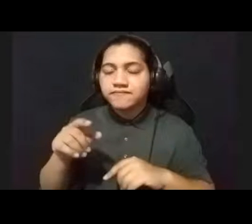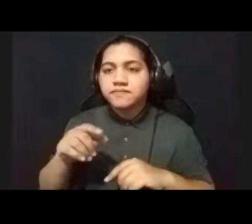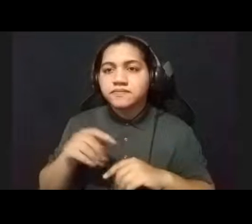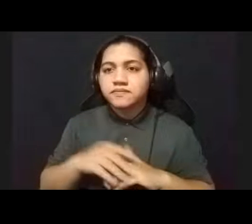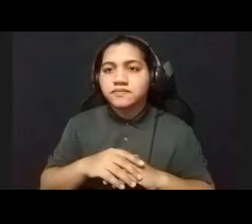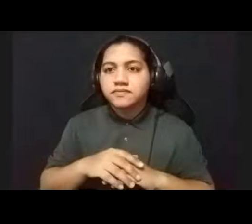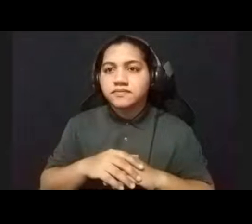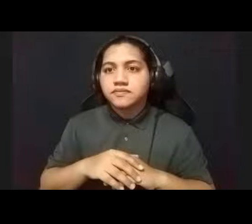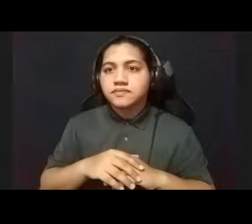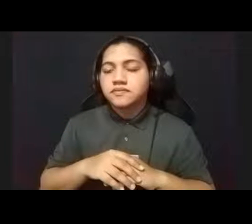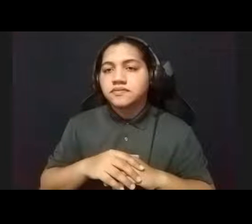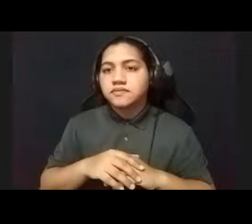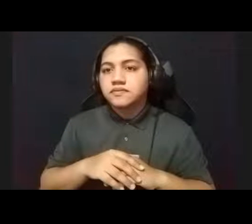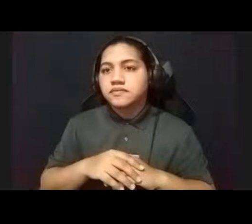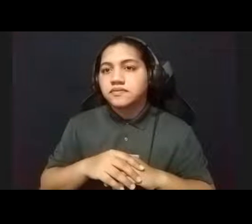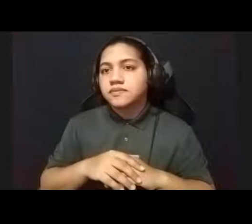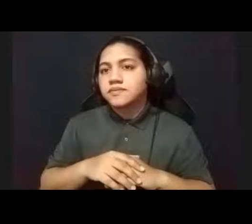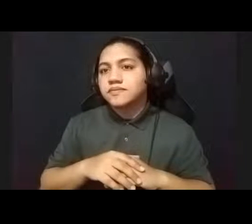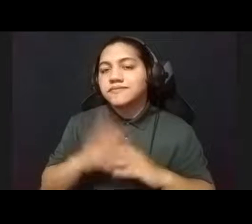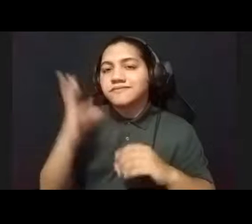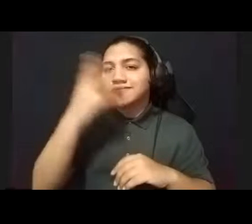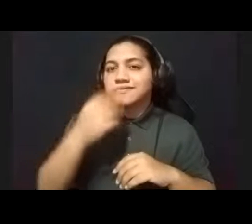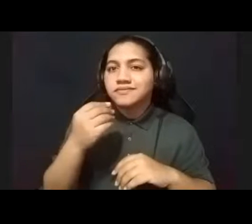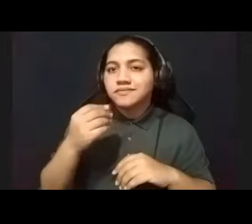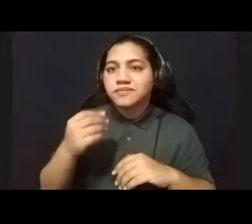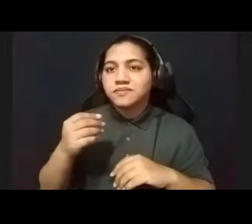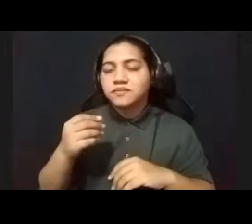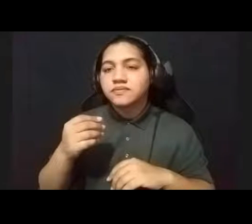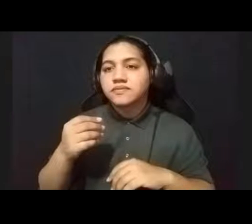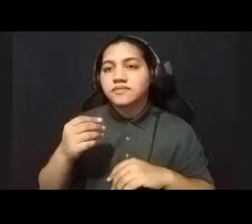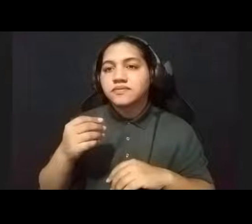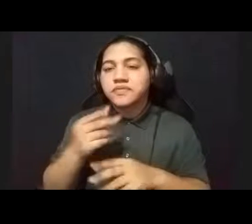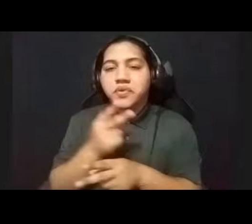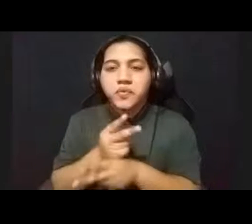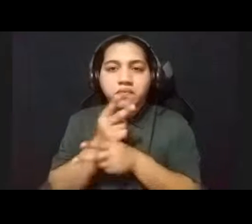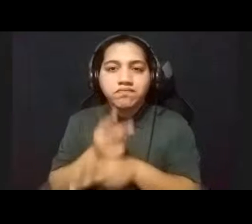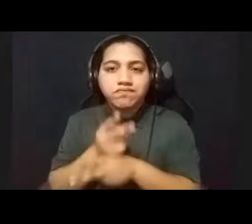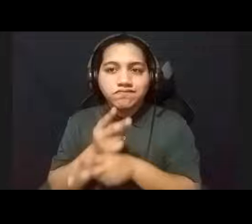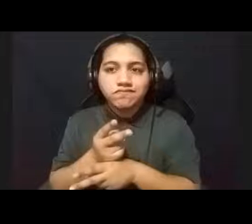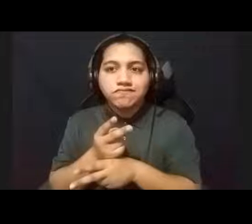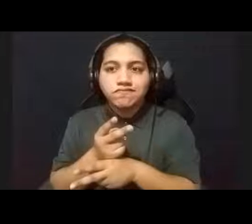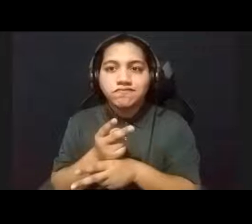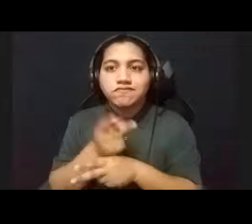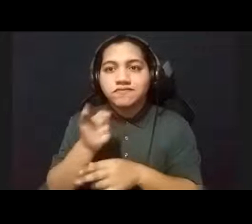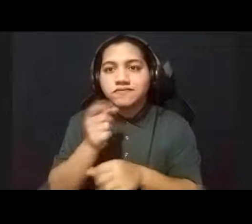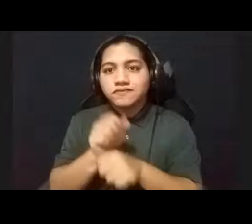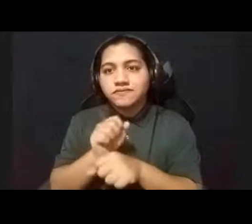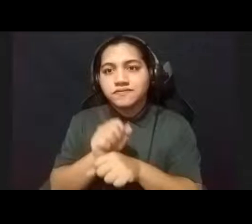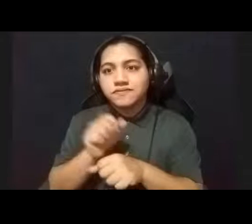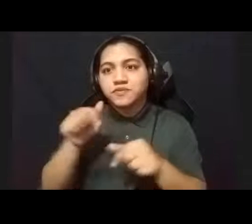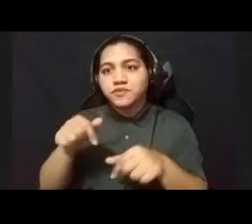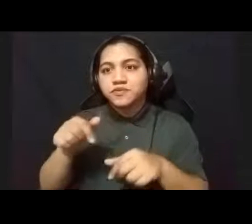una de las versiones más lindas, además de con el cuidado tan grande que se hizo al trabajar en este